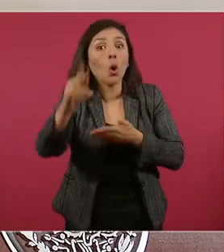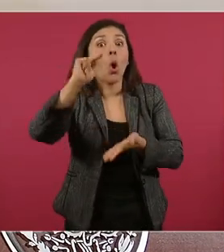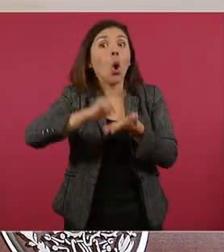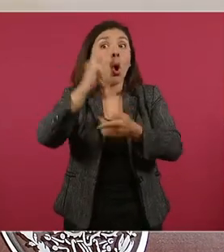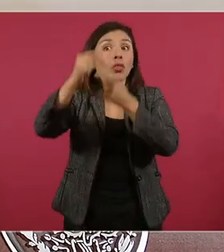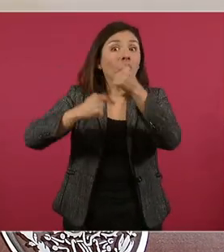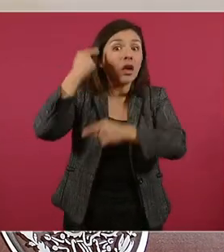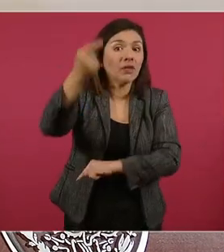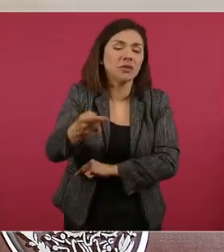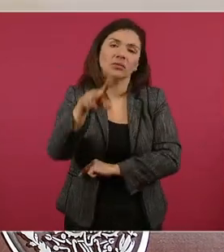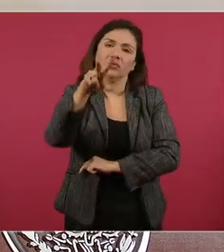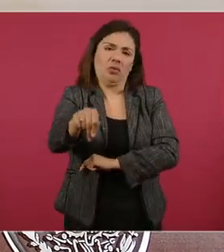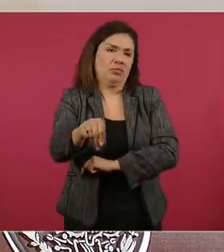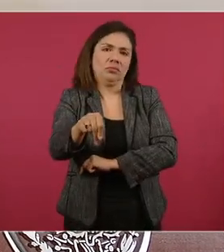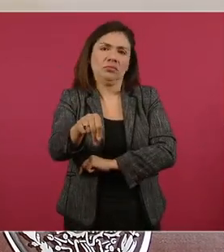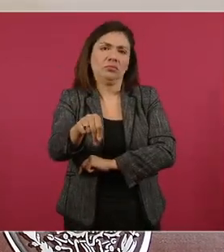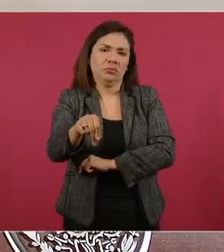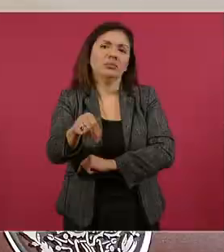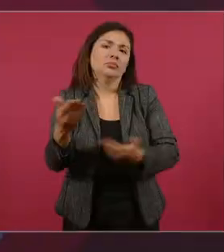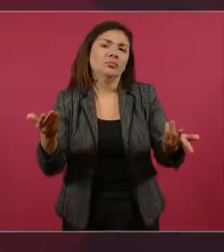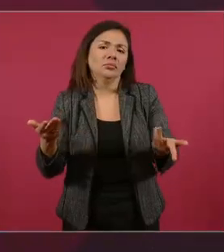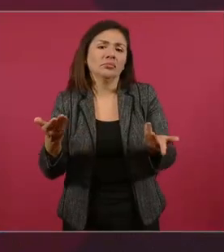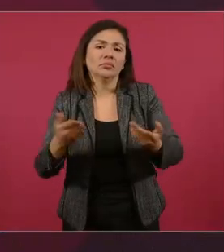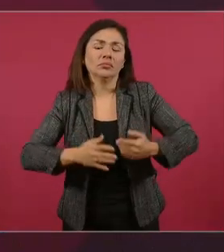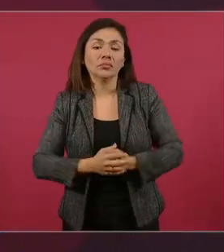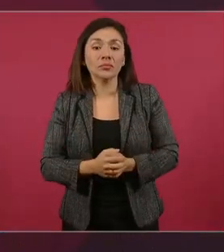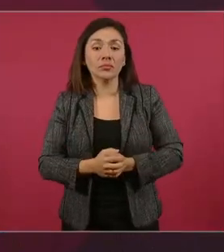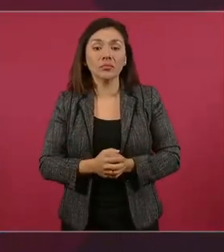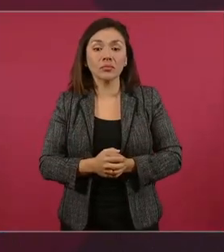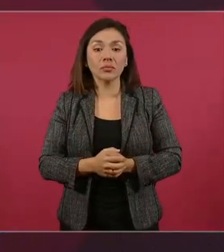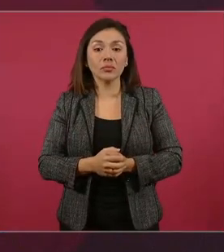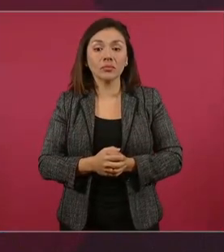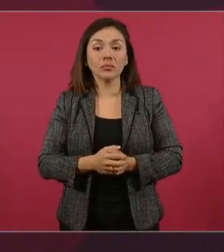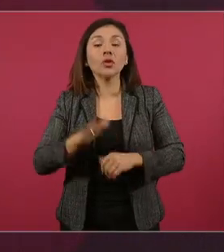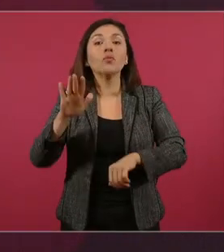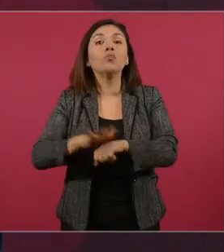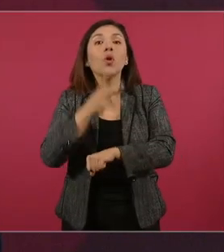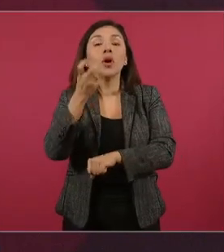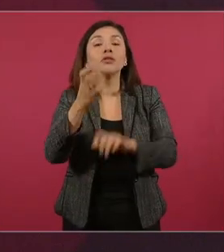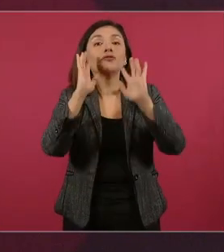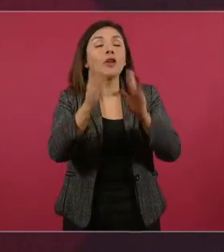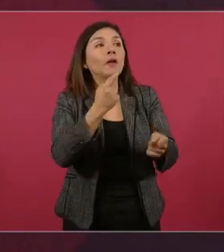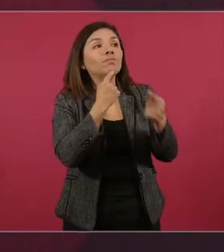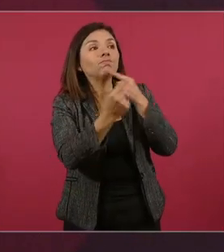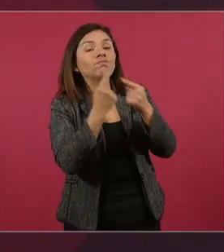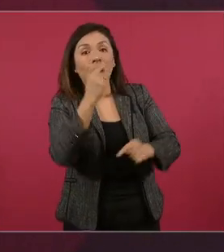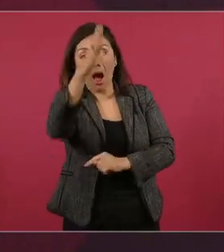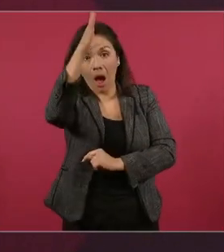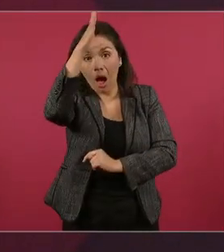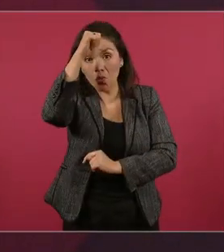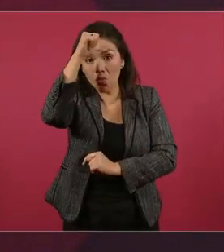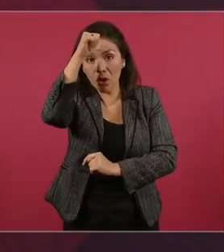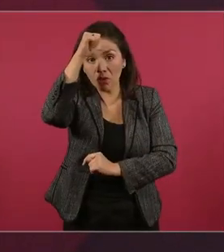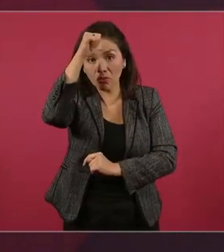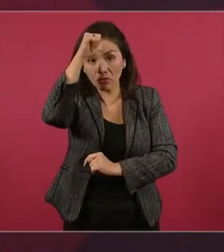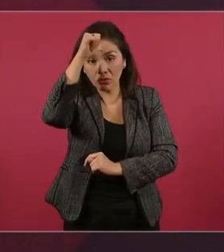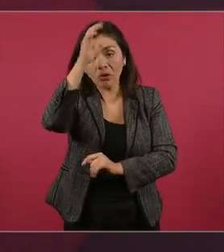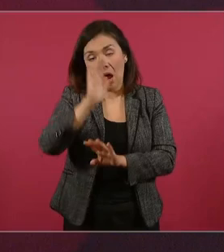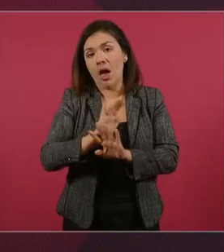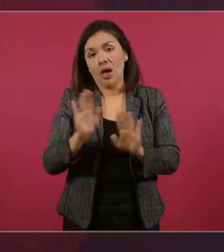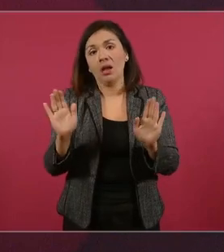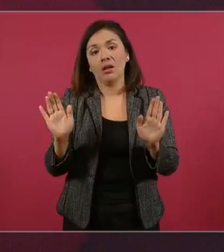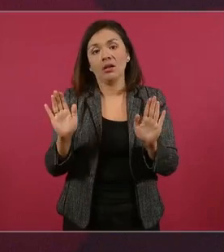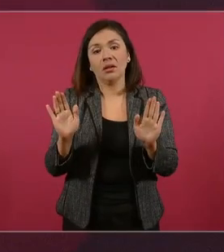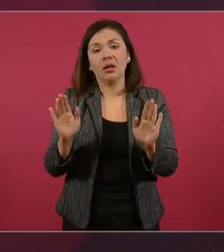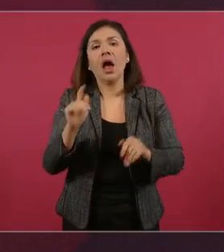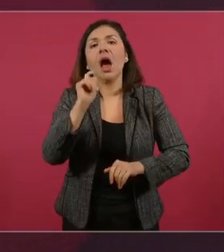suceder. Por eso se llegó a un acuerdo de